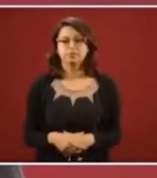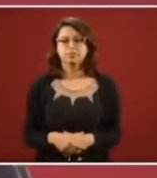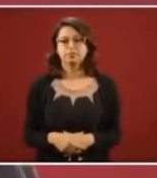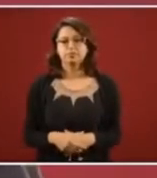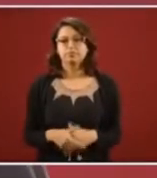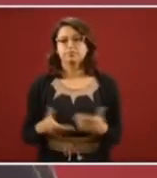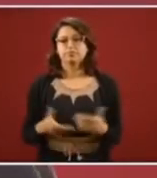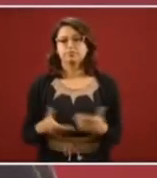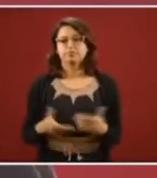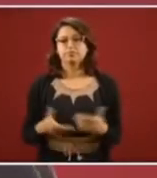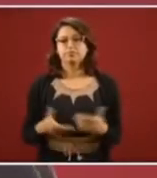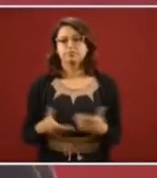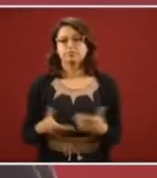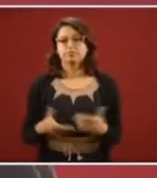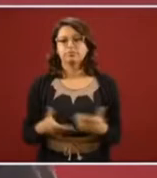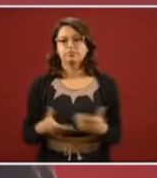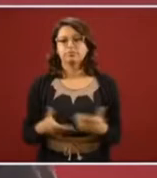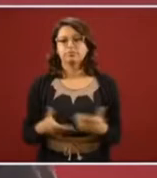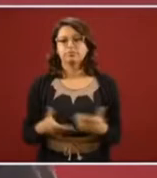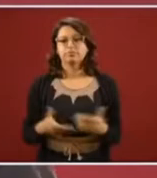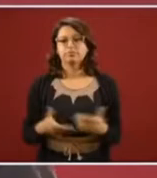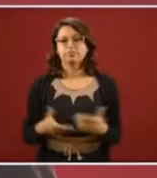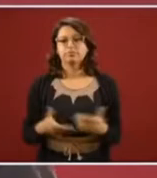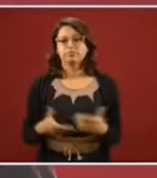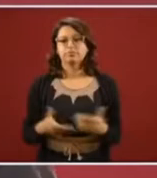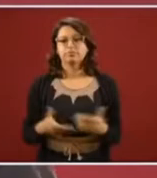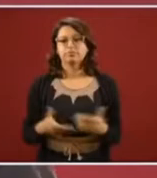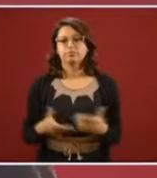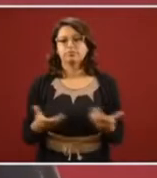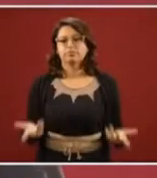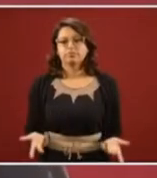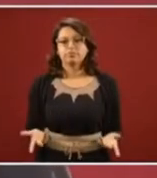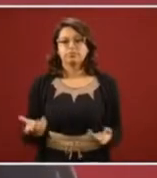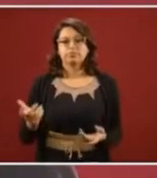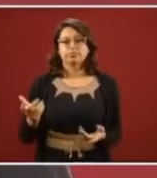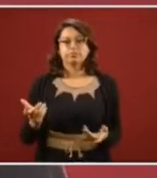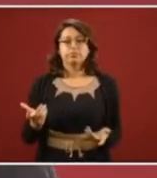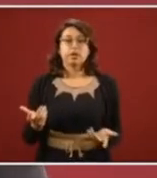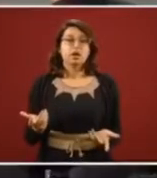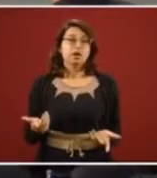conservadores software te tocan servers por